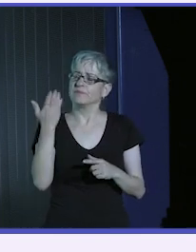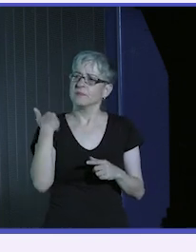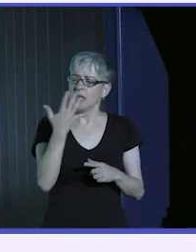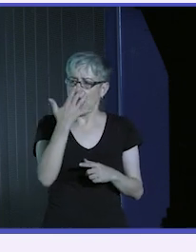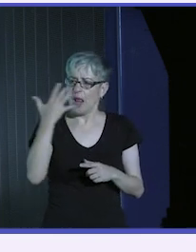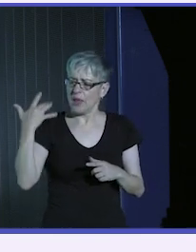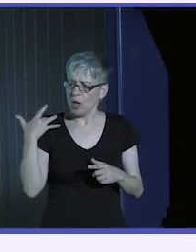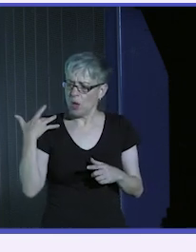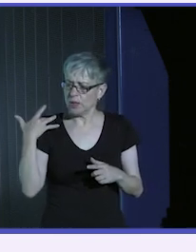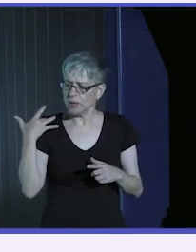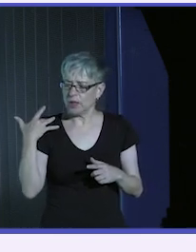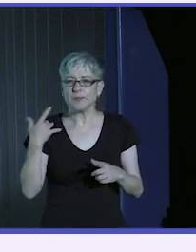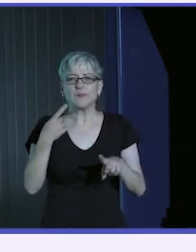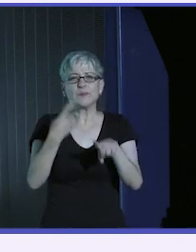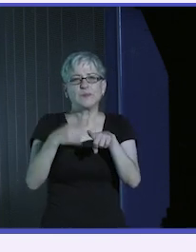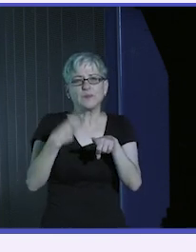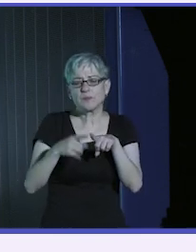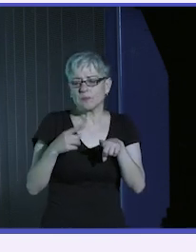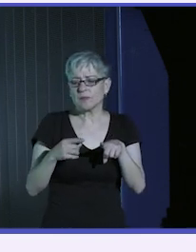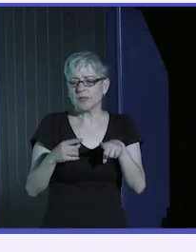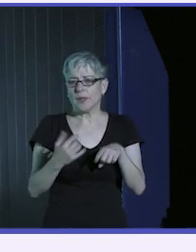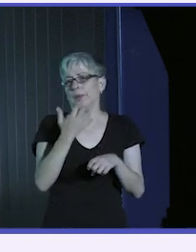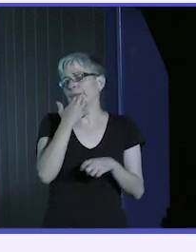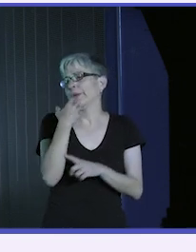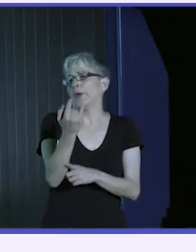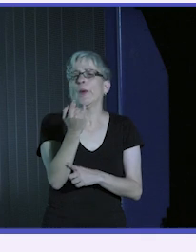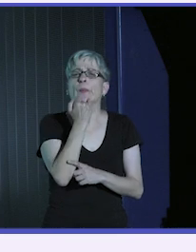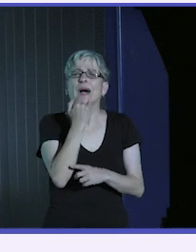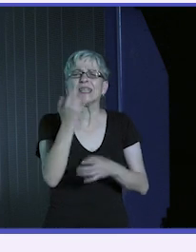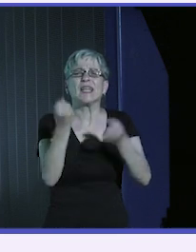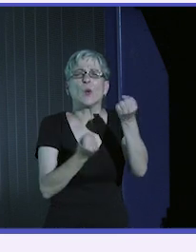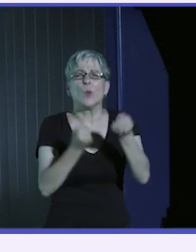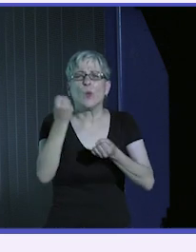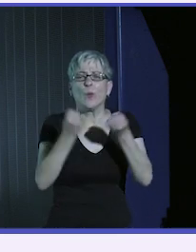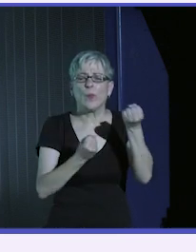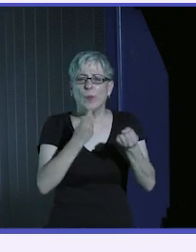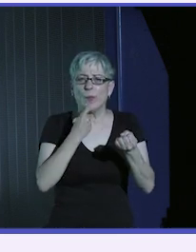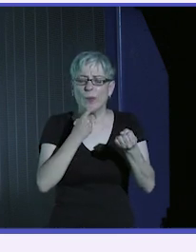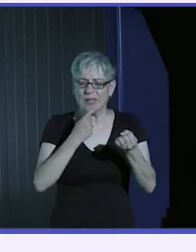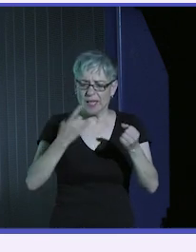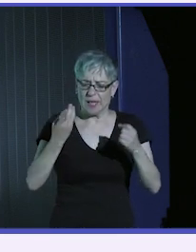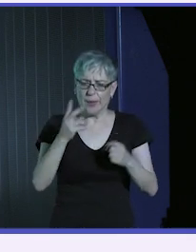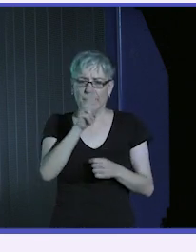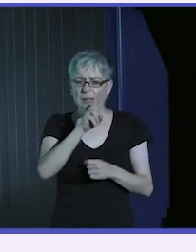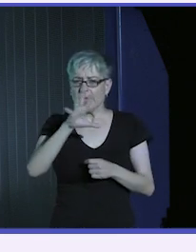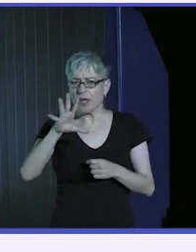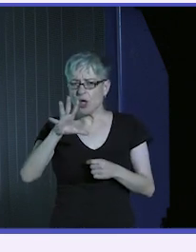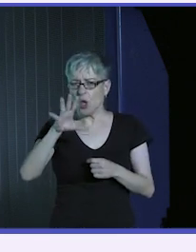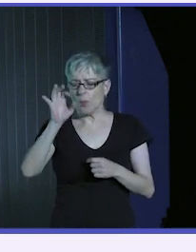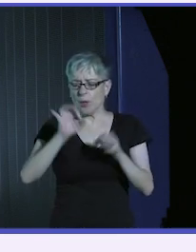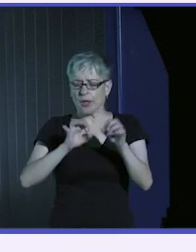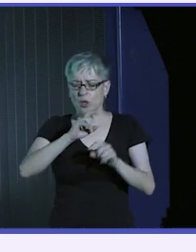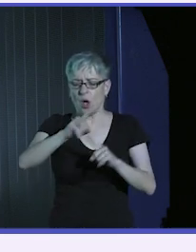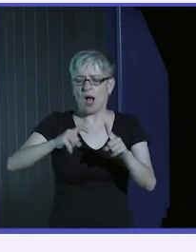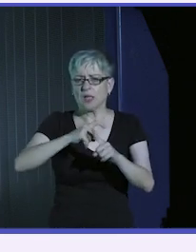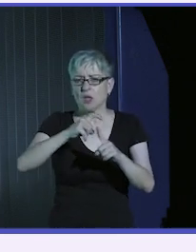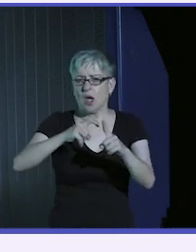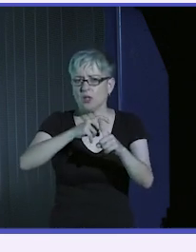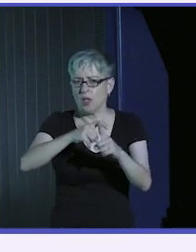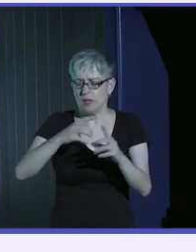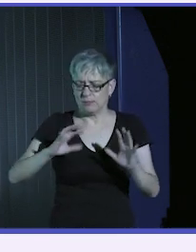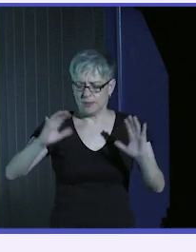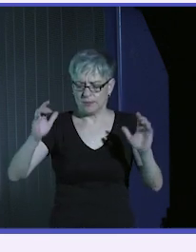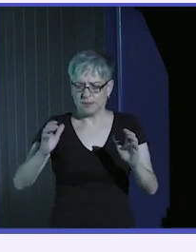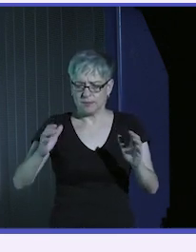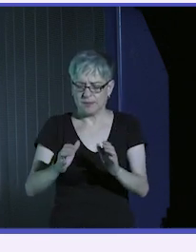el ritmo de miniaturización de las baterías de coche eran en torno de un 25% anual. Hace un año, ese ritmo